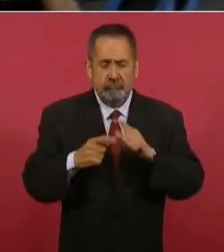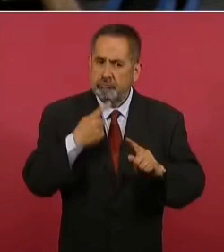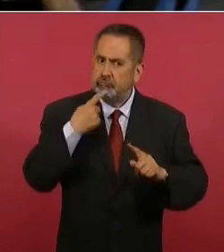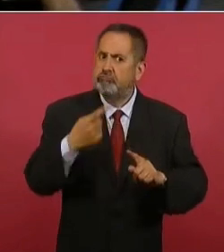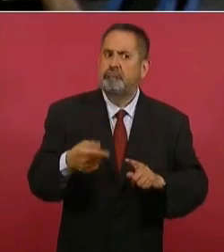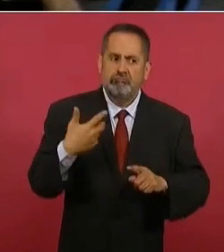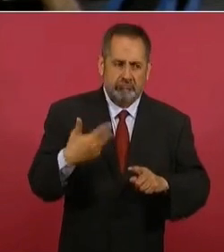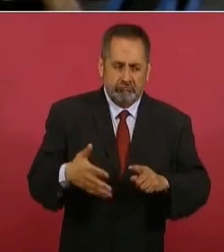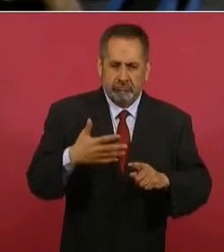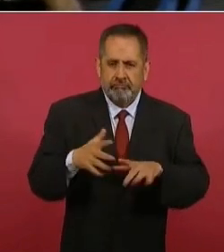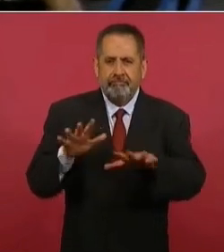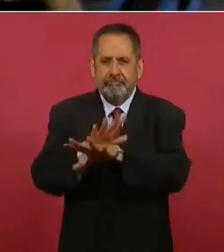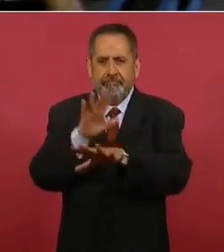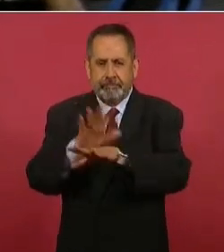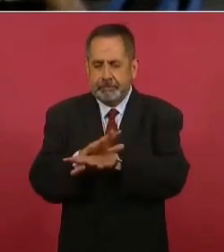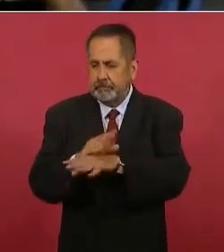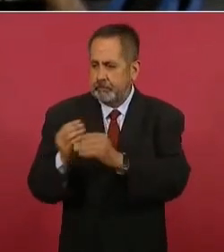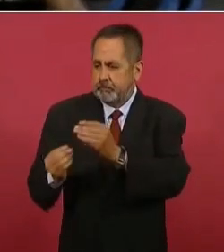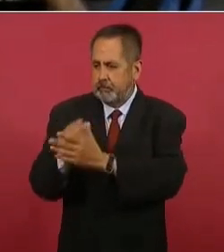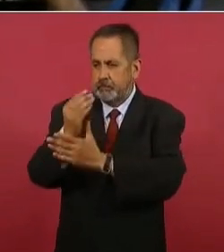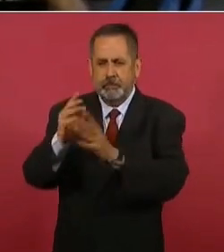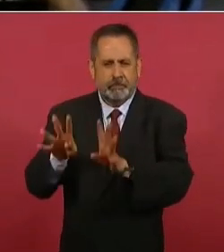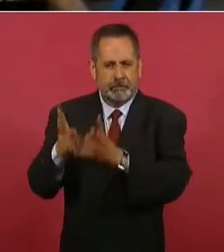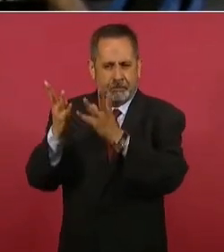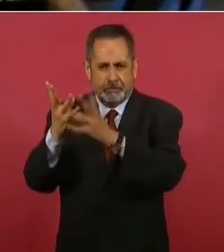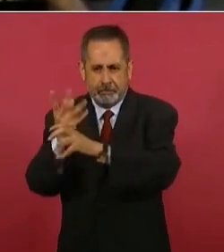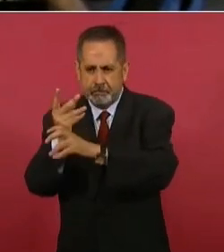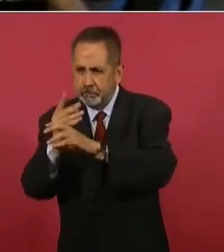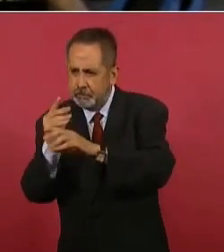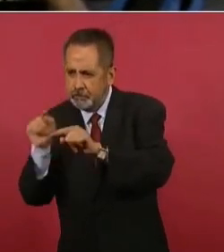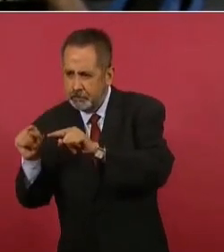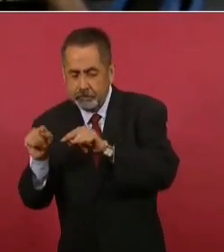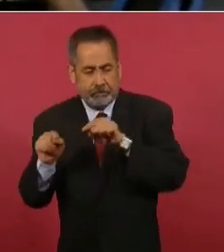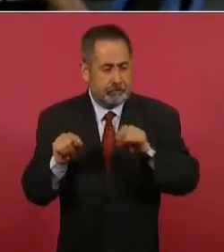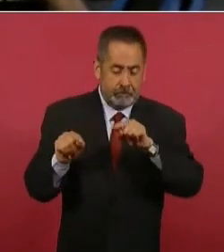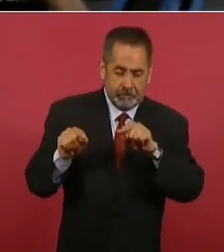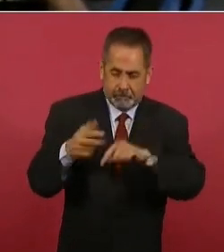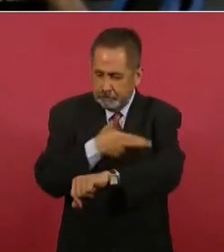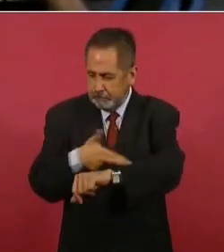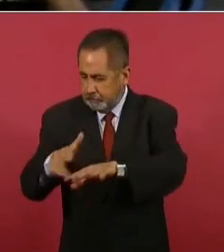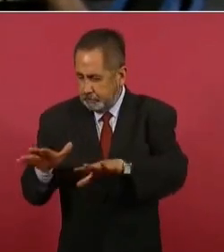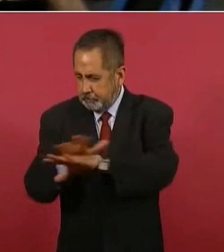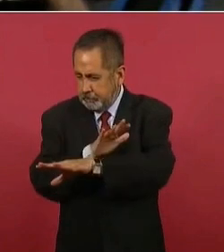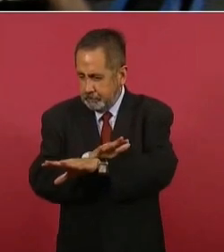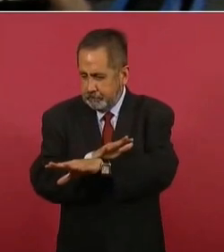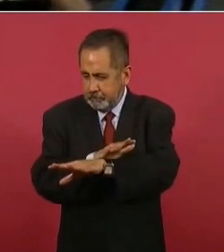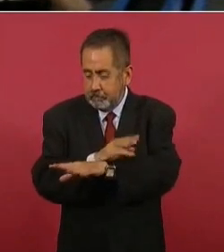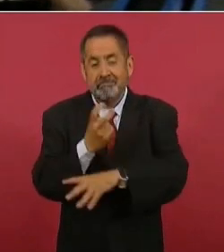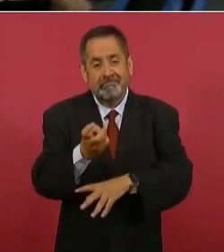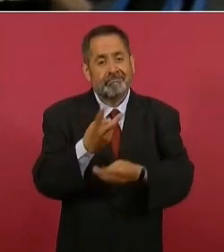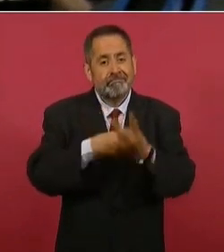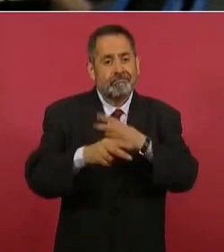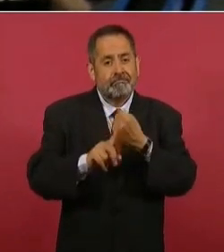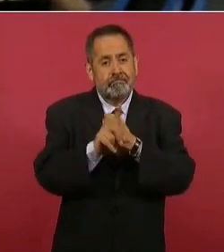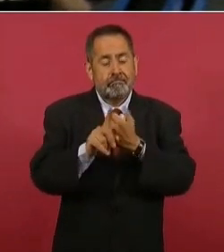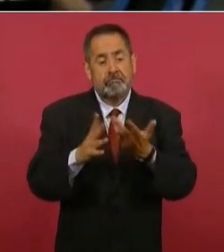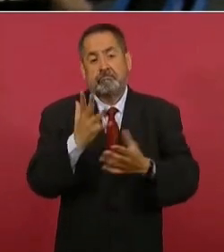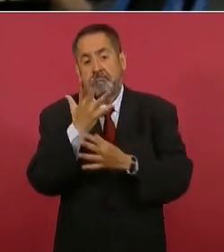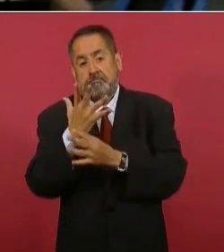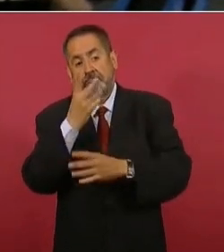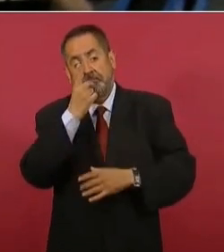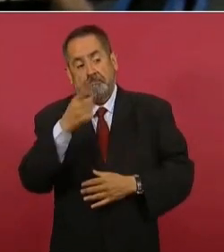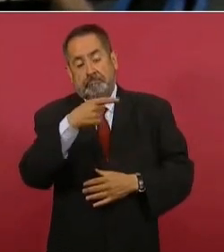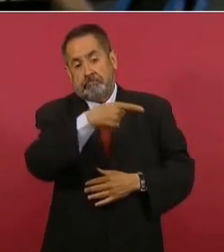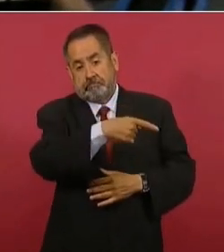a partir del rediseño y que el rediseño sí está relacionado con la apertura y operación